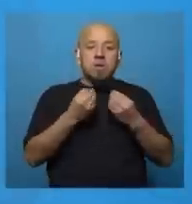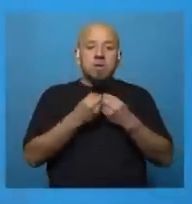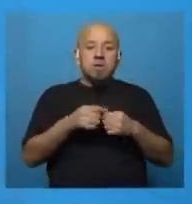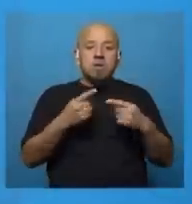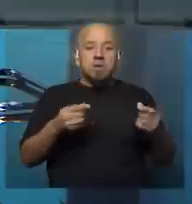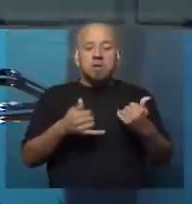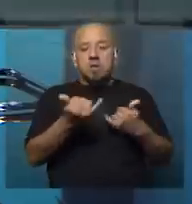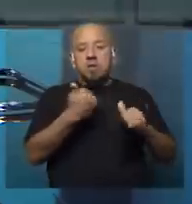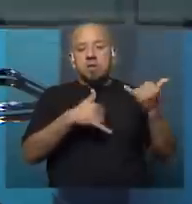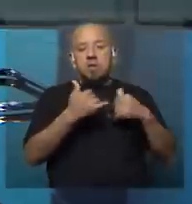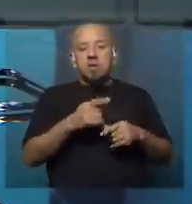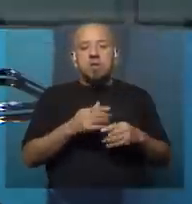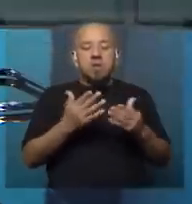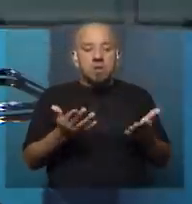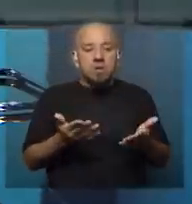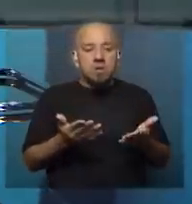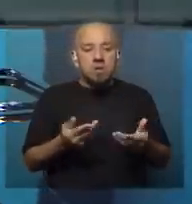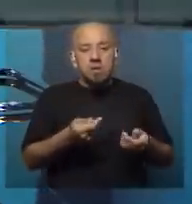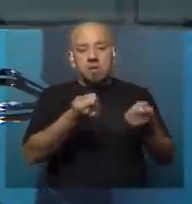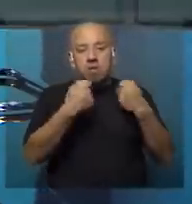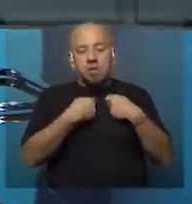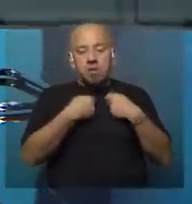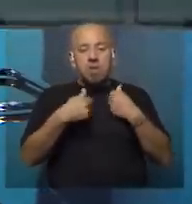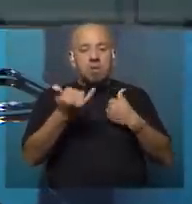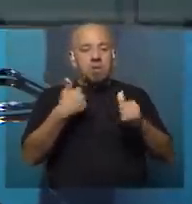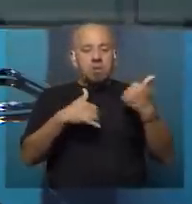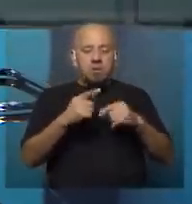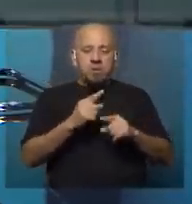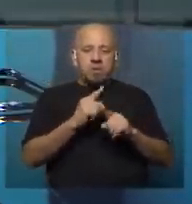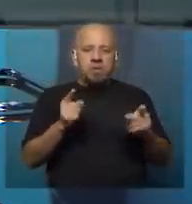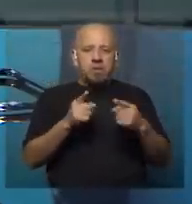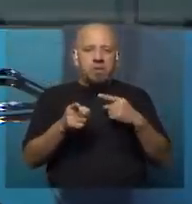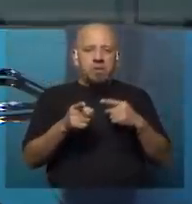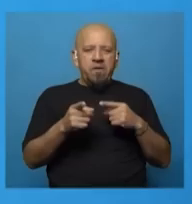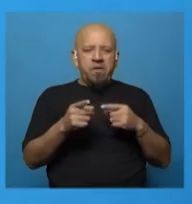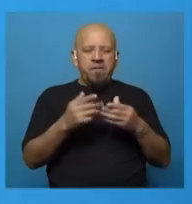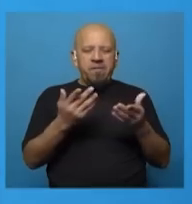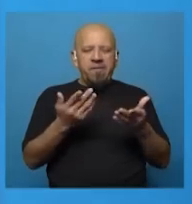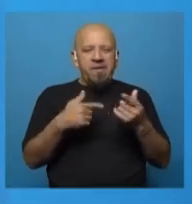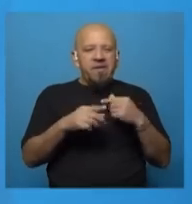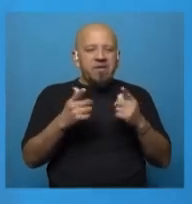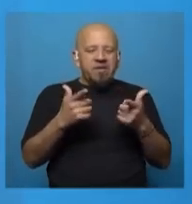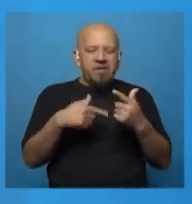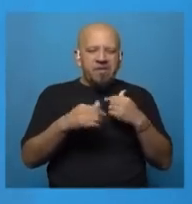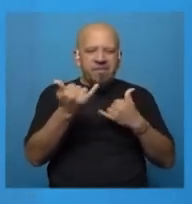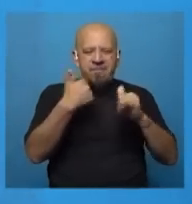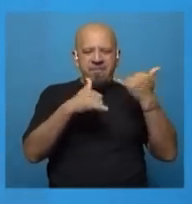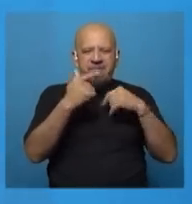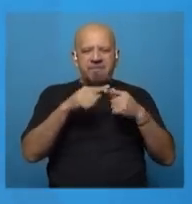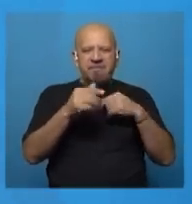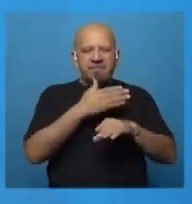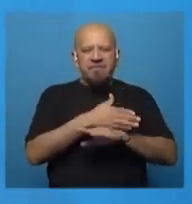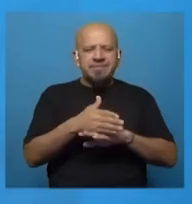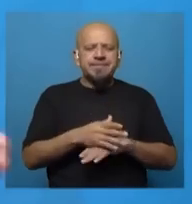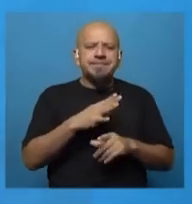brindar la información no se brindó toda la información en en la interpelación no se brindó la información después